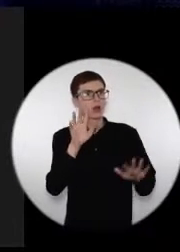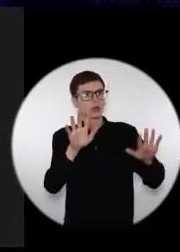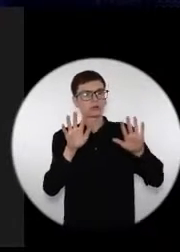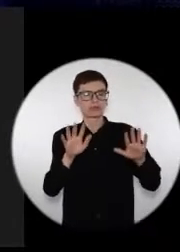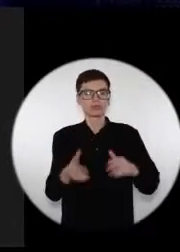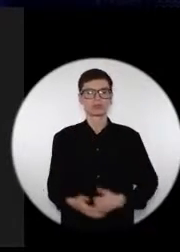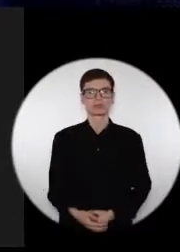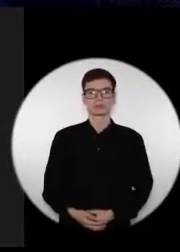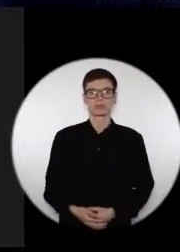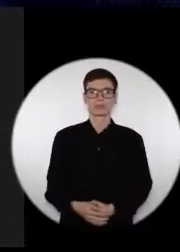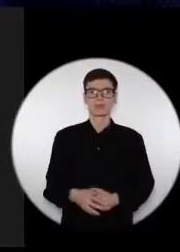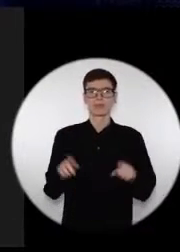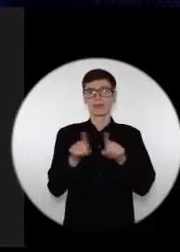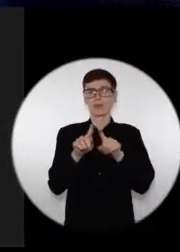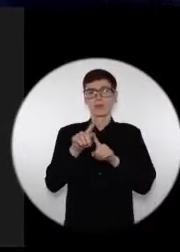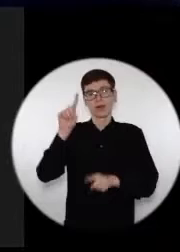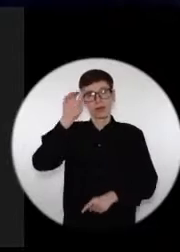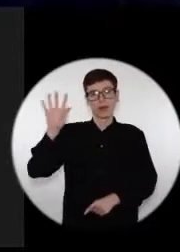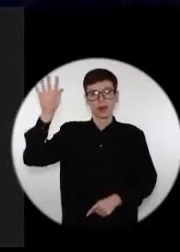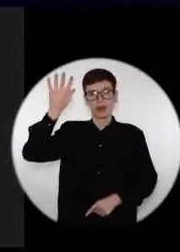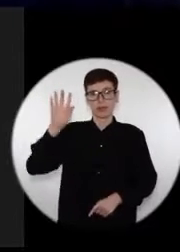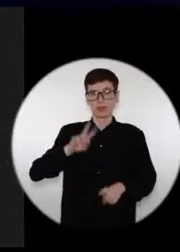extremo ya más general esto